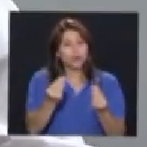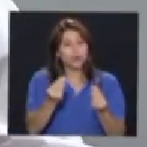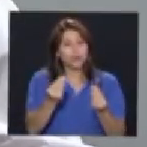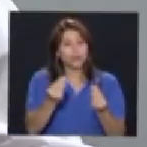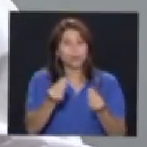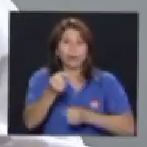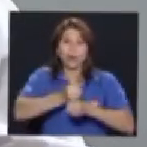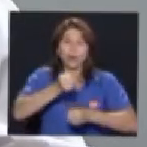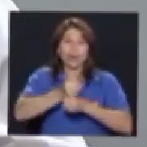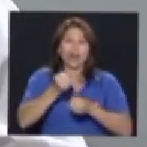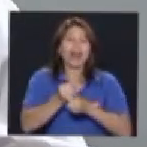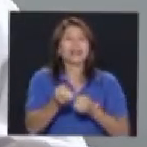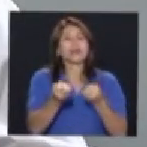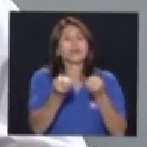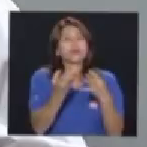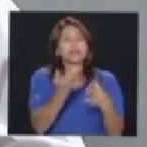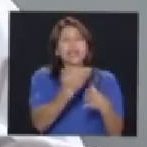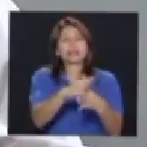polarización.